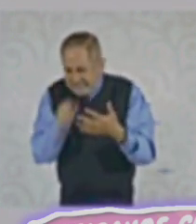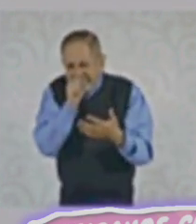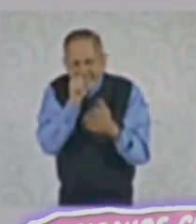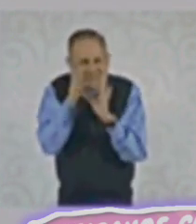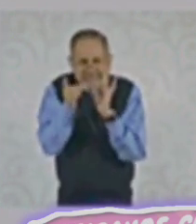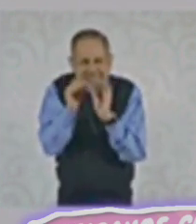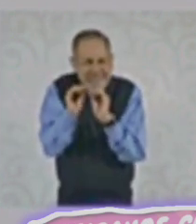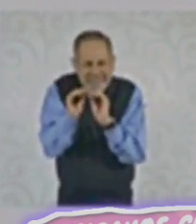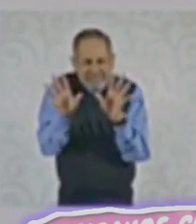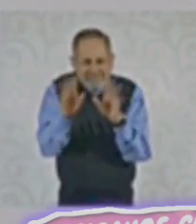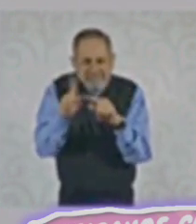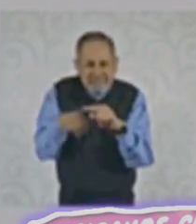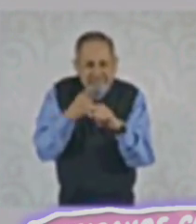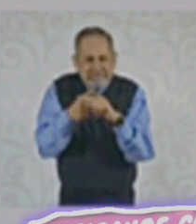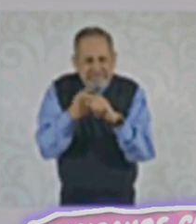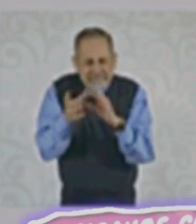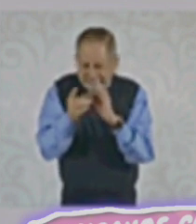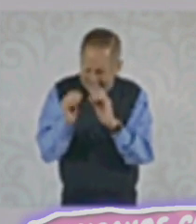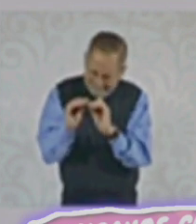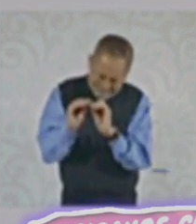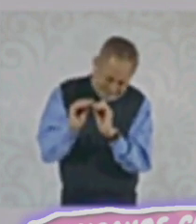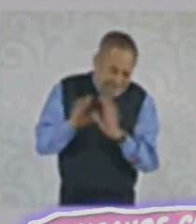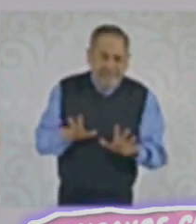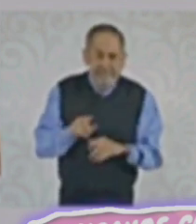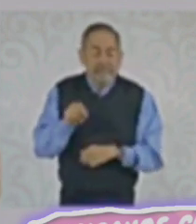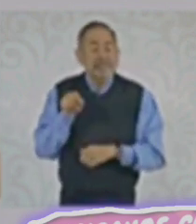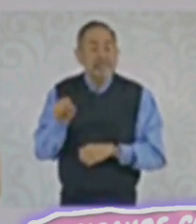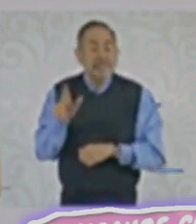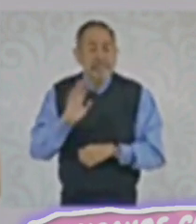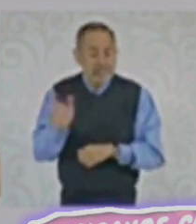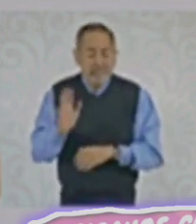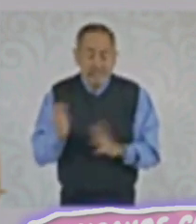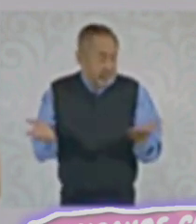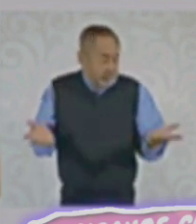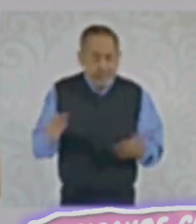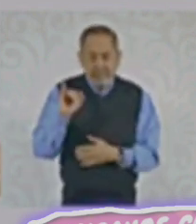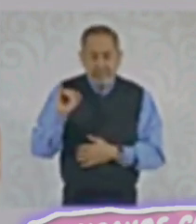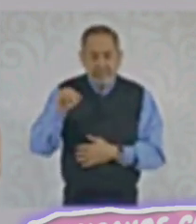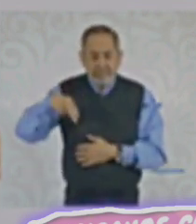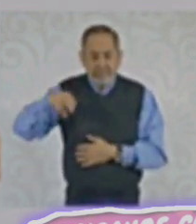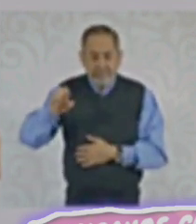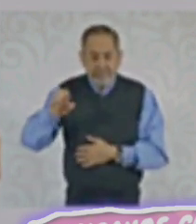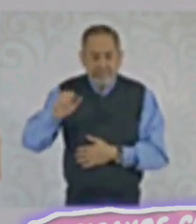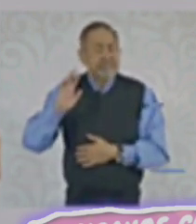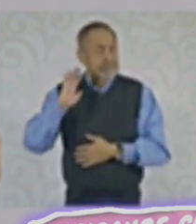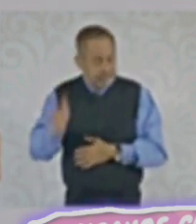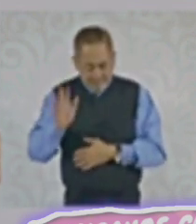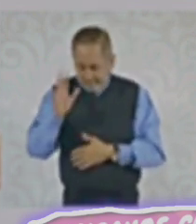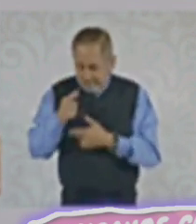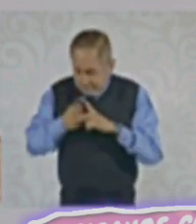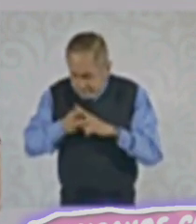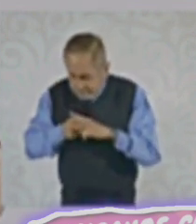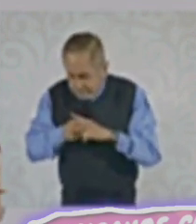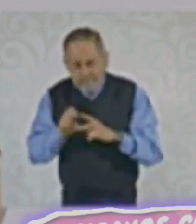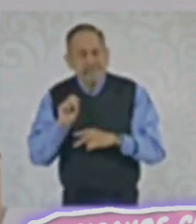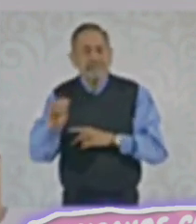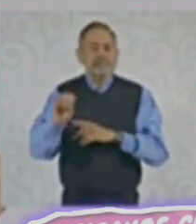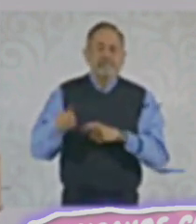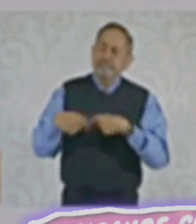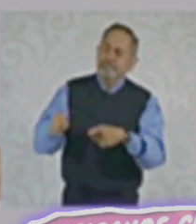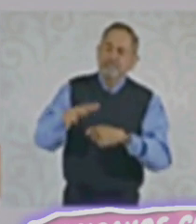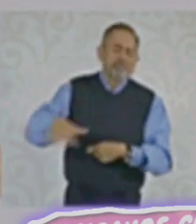y luego se le suma tanto. ¿Qué hizo el INE y después el Tribunal